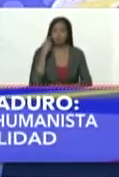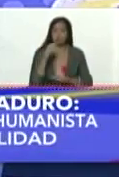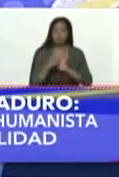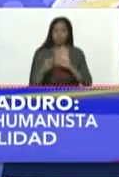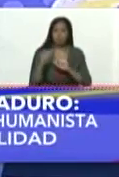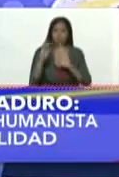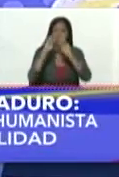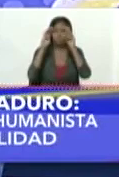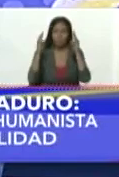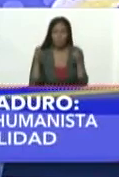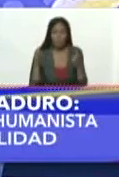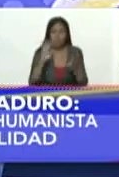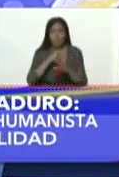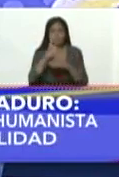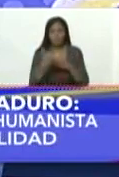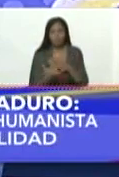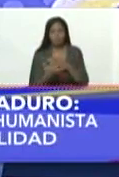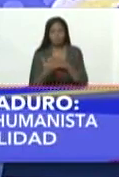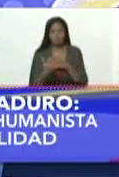modelo, está el proyecto